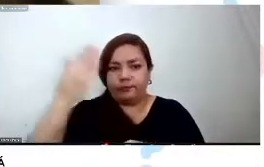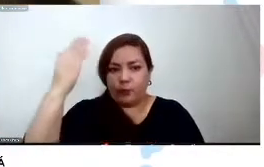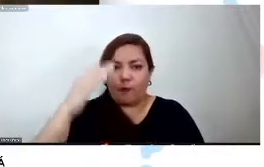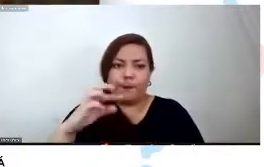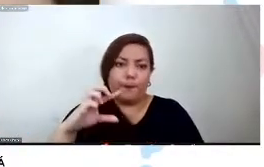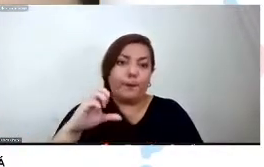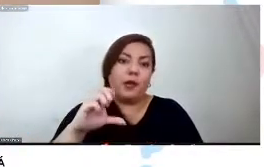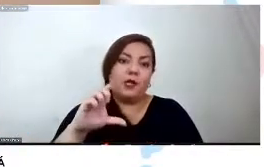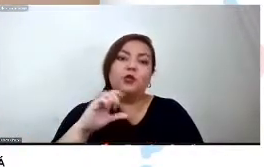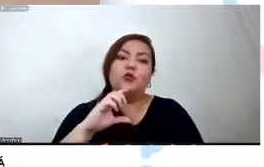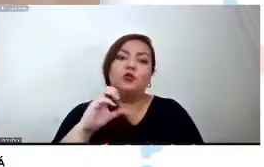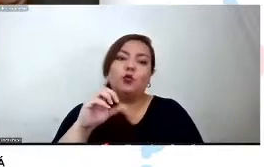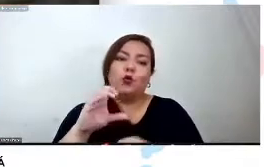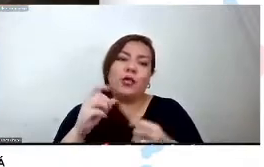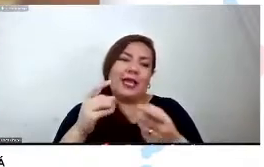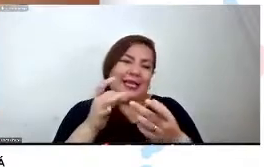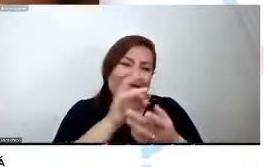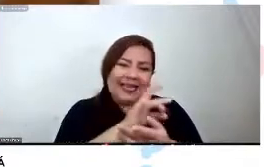en cada área.